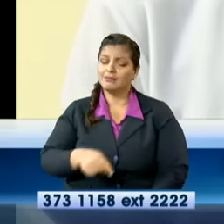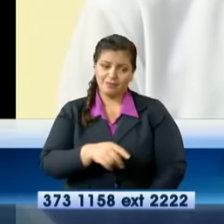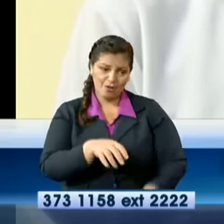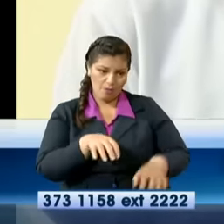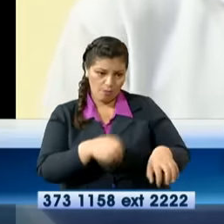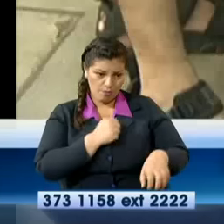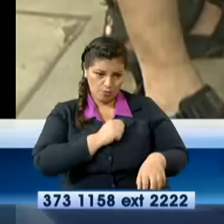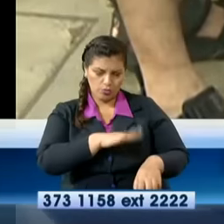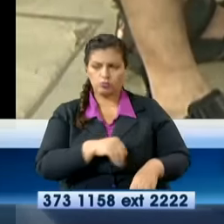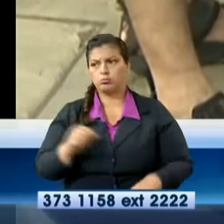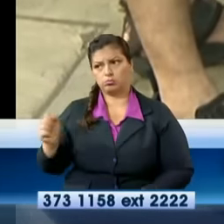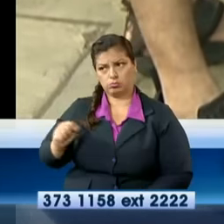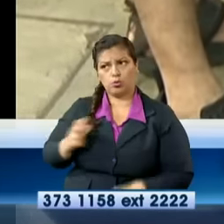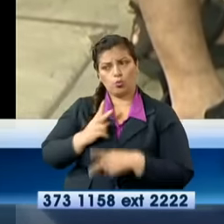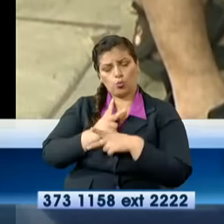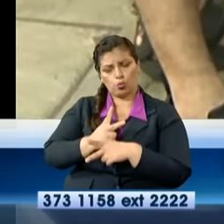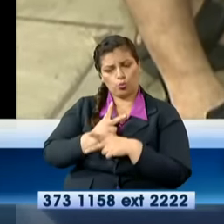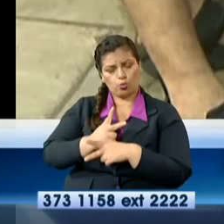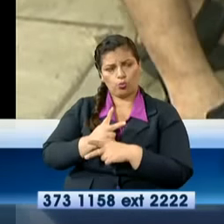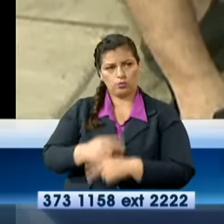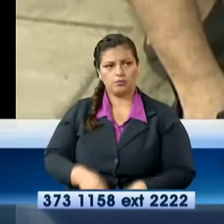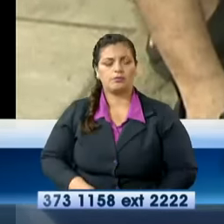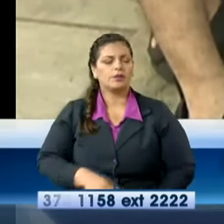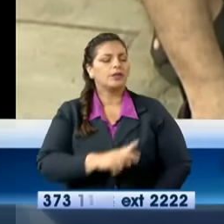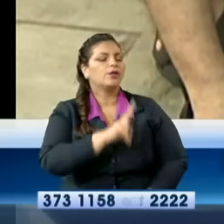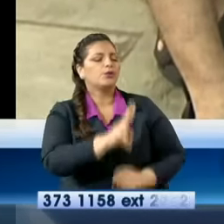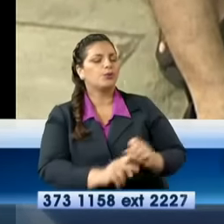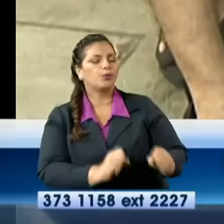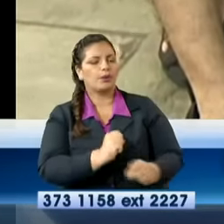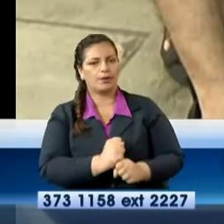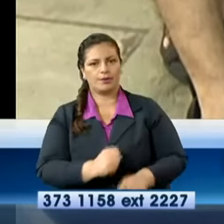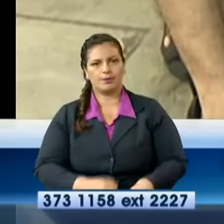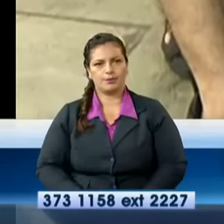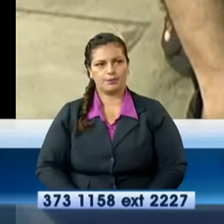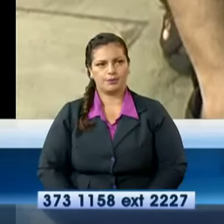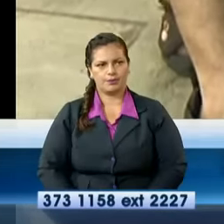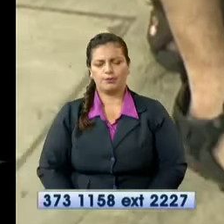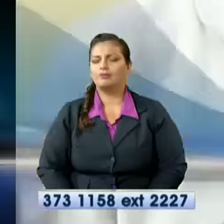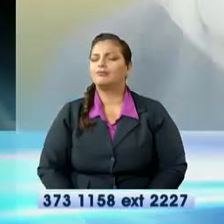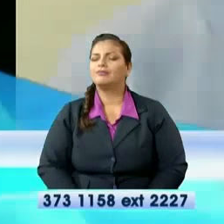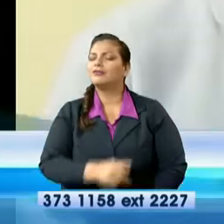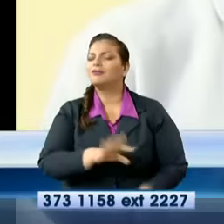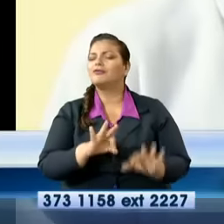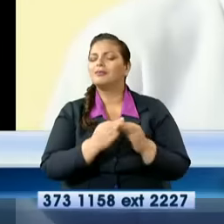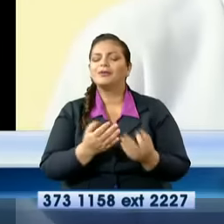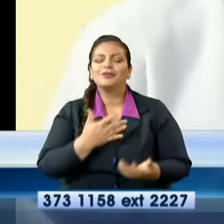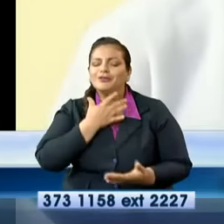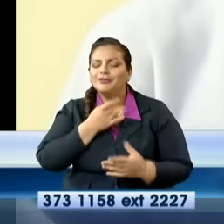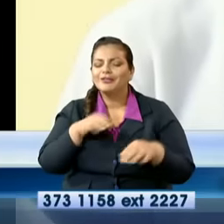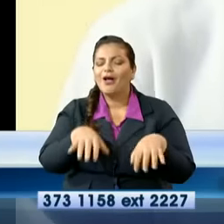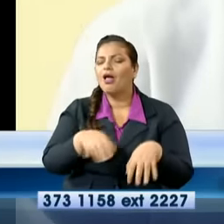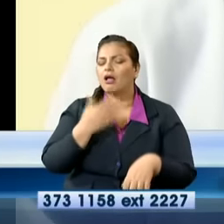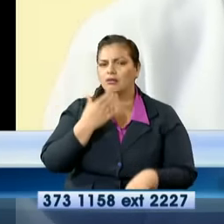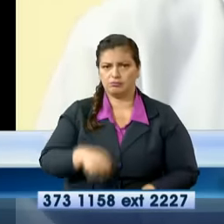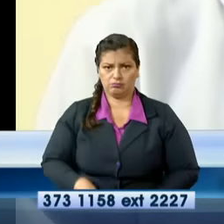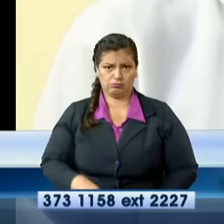bueno de salud. ¿Cuántos años tiene? 2 años. ¿Qué significa este animalito para su familia? Ah, es el corazón de la